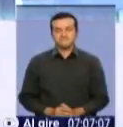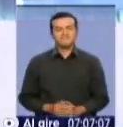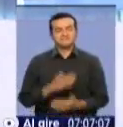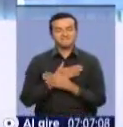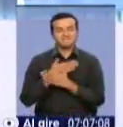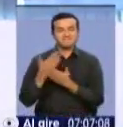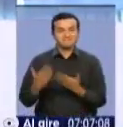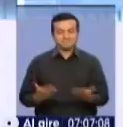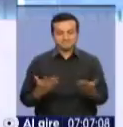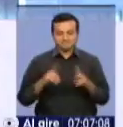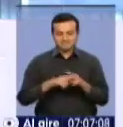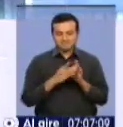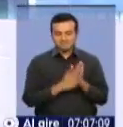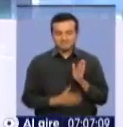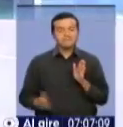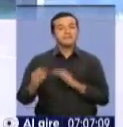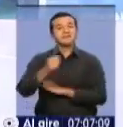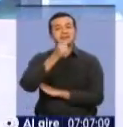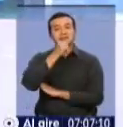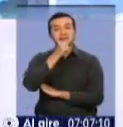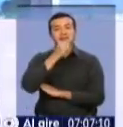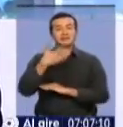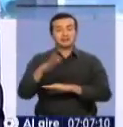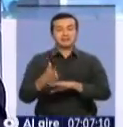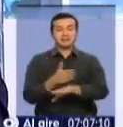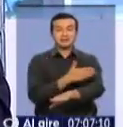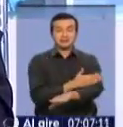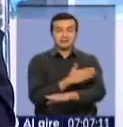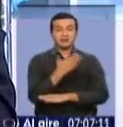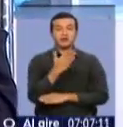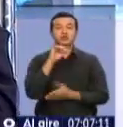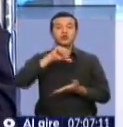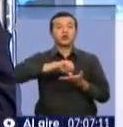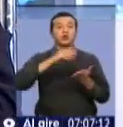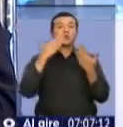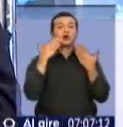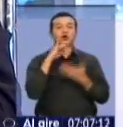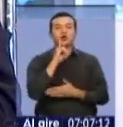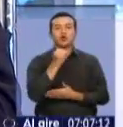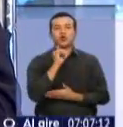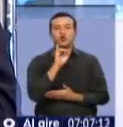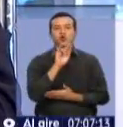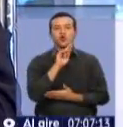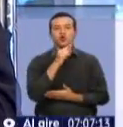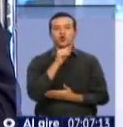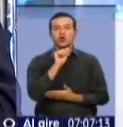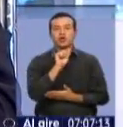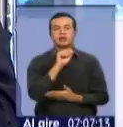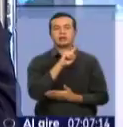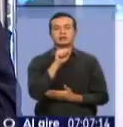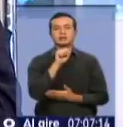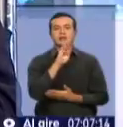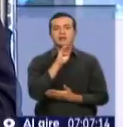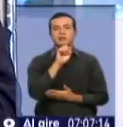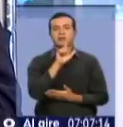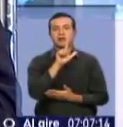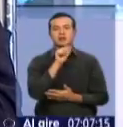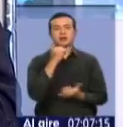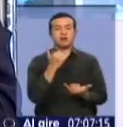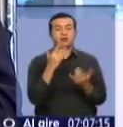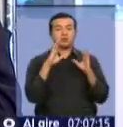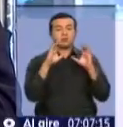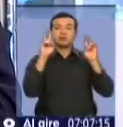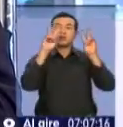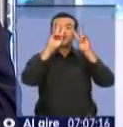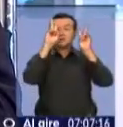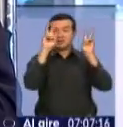Bienvenidos amigos televidentes, iniciamos entonces las entrevistas como lo anuncié, ya está en los estudios de la ciudad de Guayaquil el doctor Jorge Zavala Egas, con quien vamos a conversar sobre este